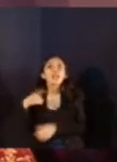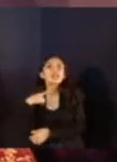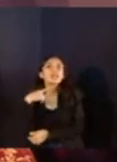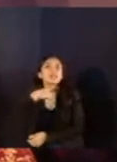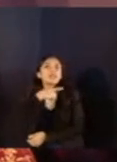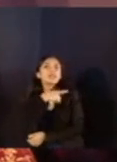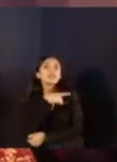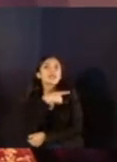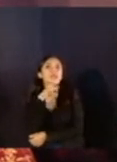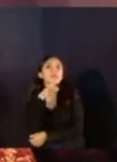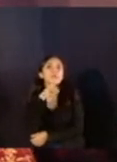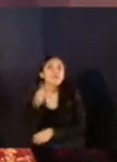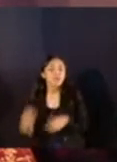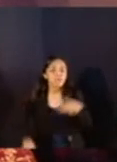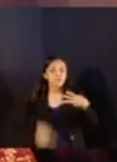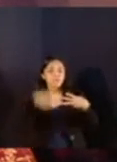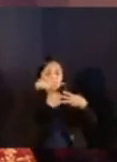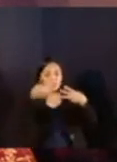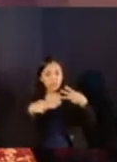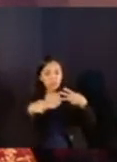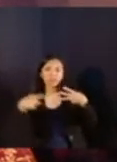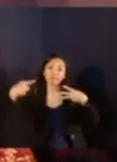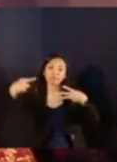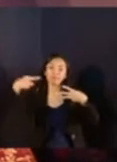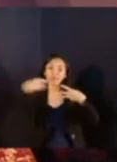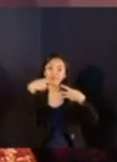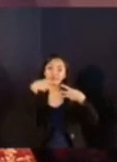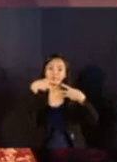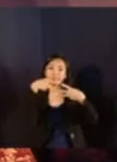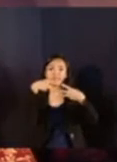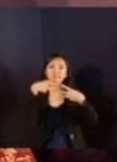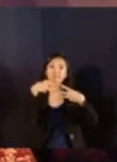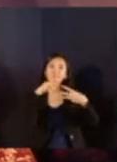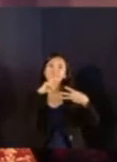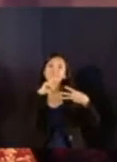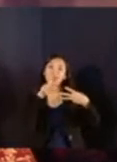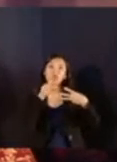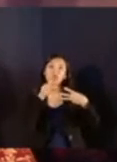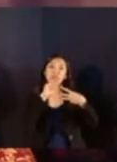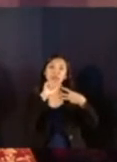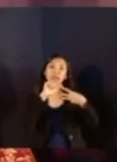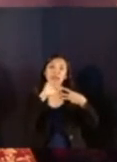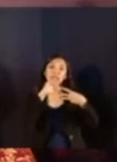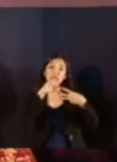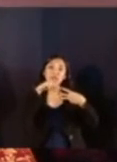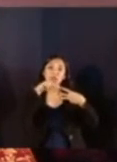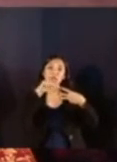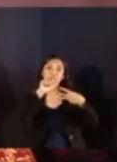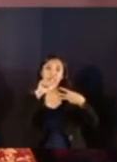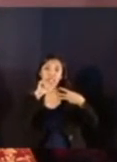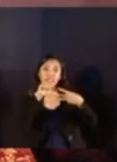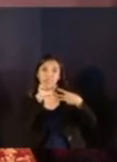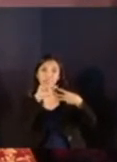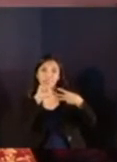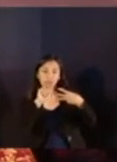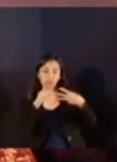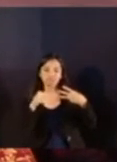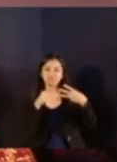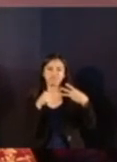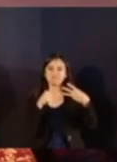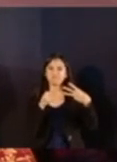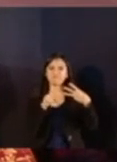debería de haber sido racionalista en lugar de socialista. Esos 2 enfoques estuvieron en disputa y